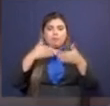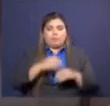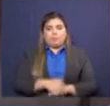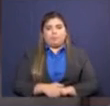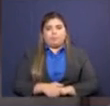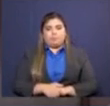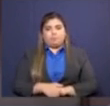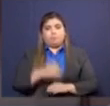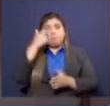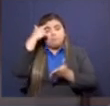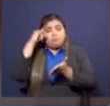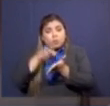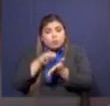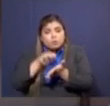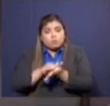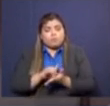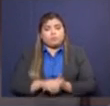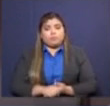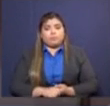Por ello,